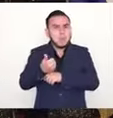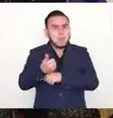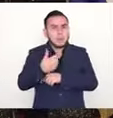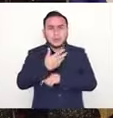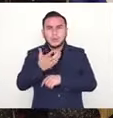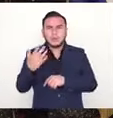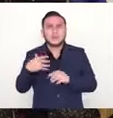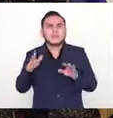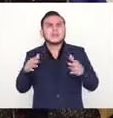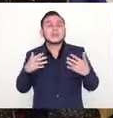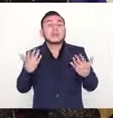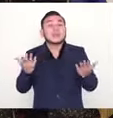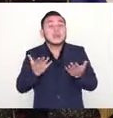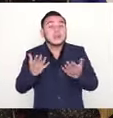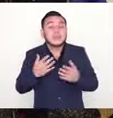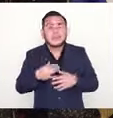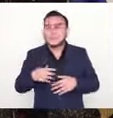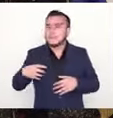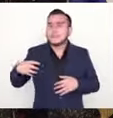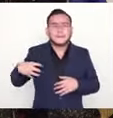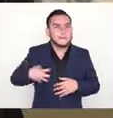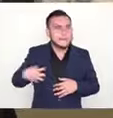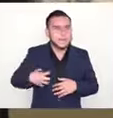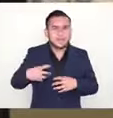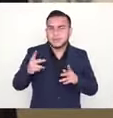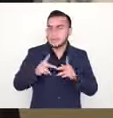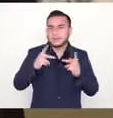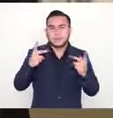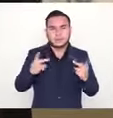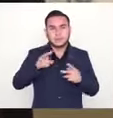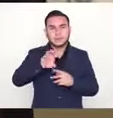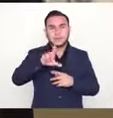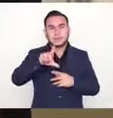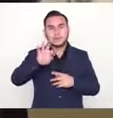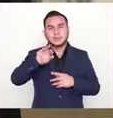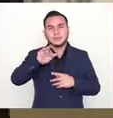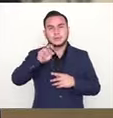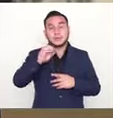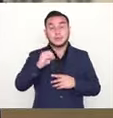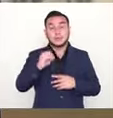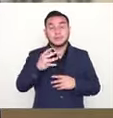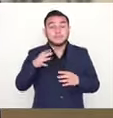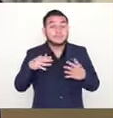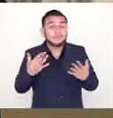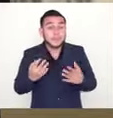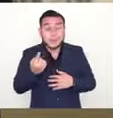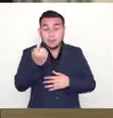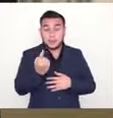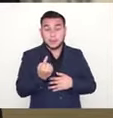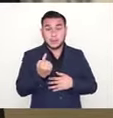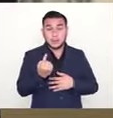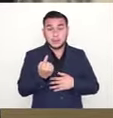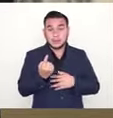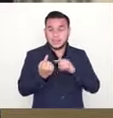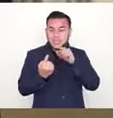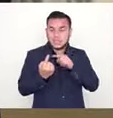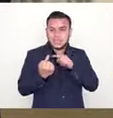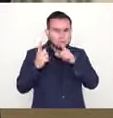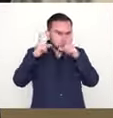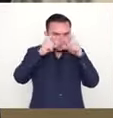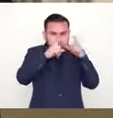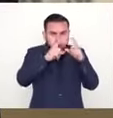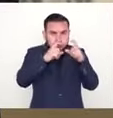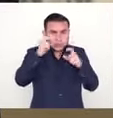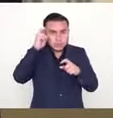combate delincuencia pero hasta eso era mentira entonces un periodista que era el referente